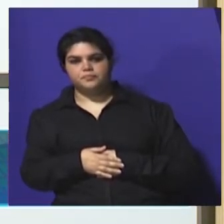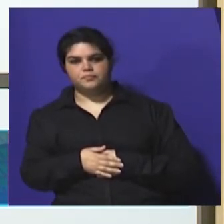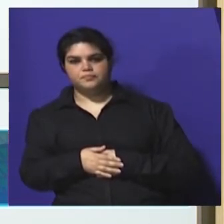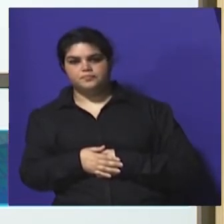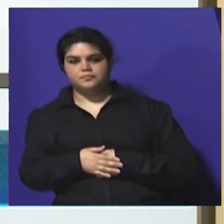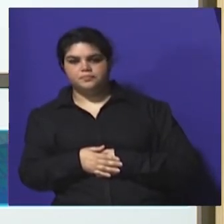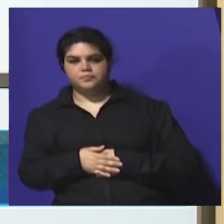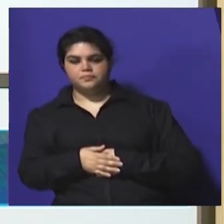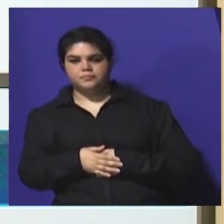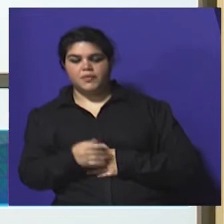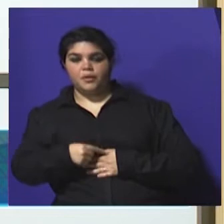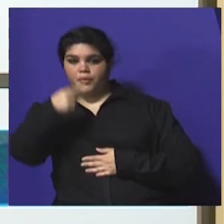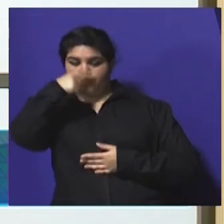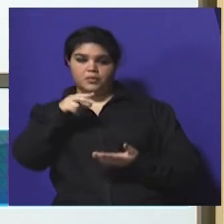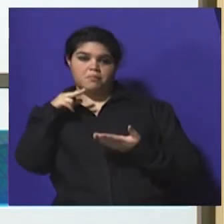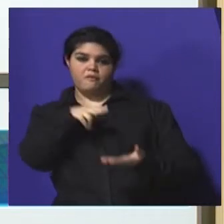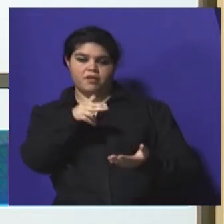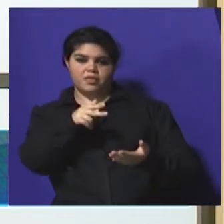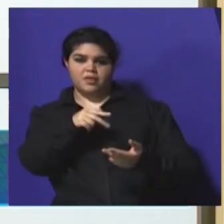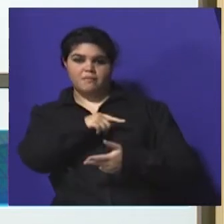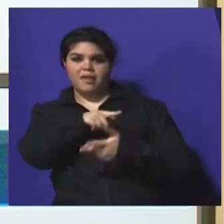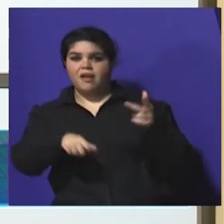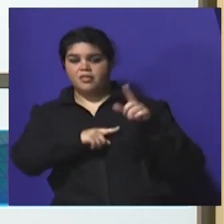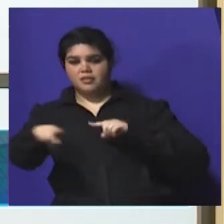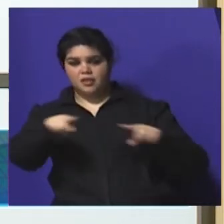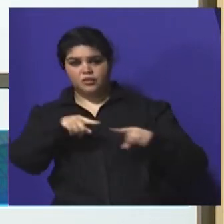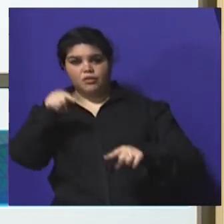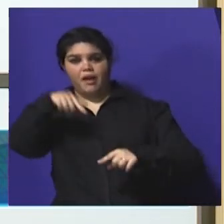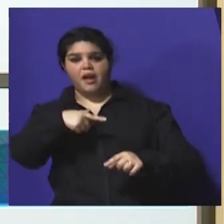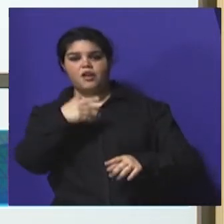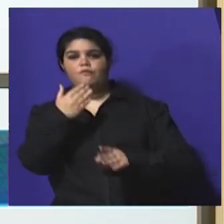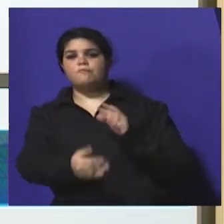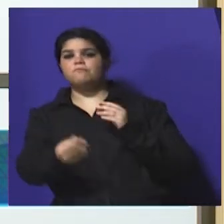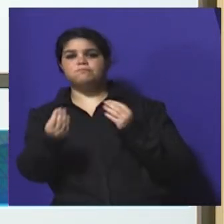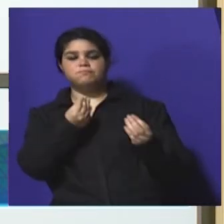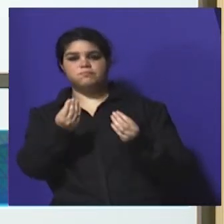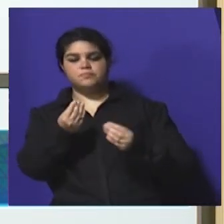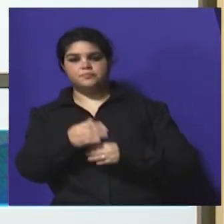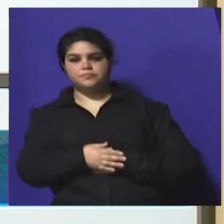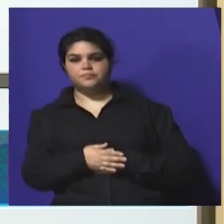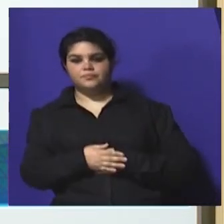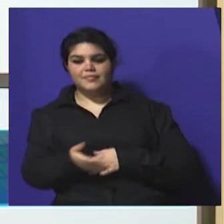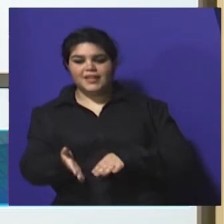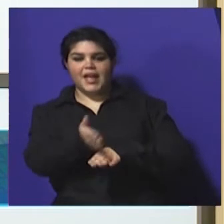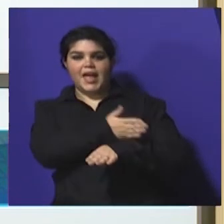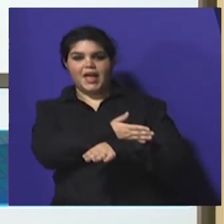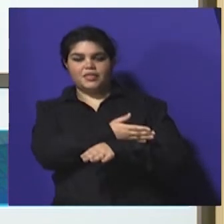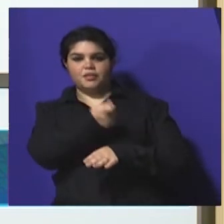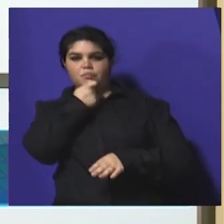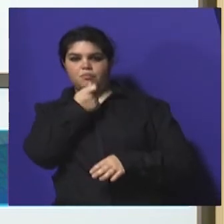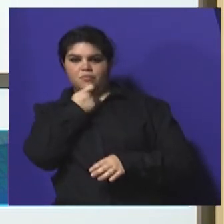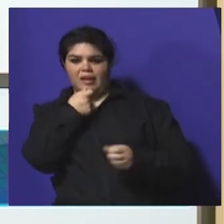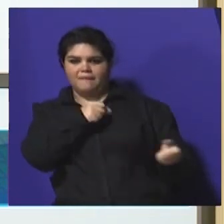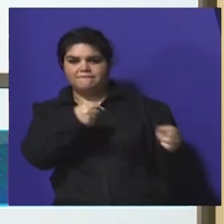en el último día de un mendigo como recién marcado fue digamos la previa el hecho de la ansiedad de